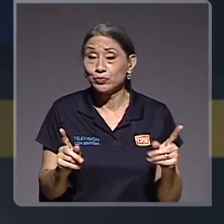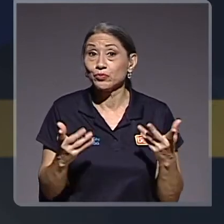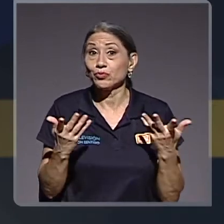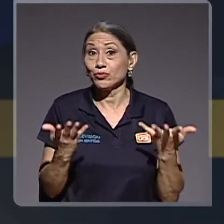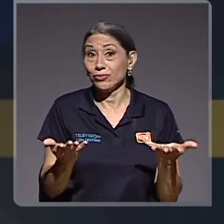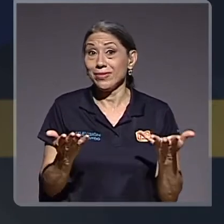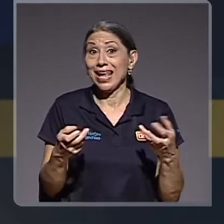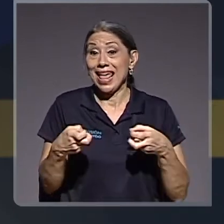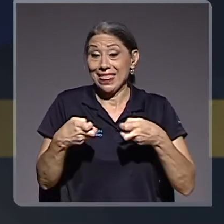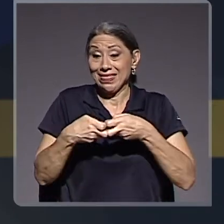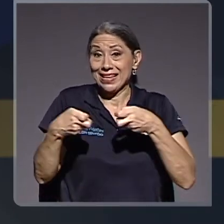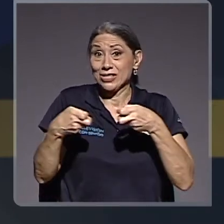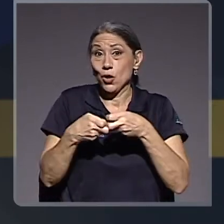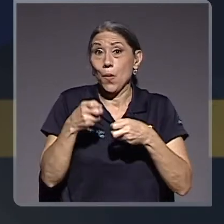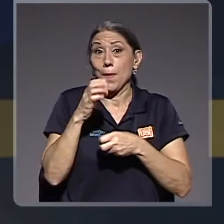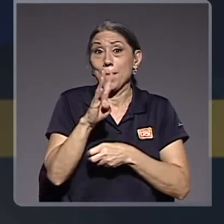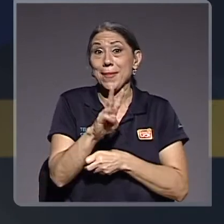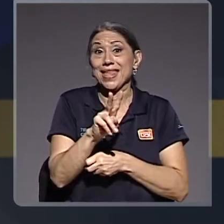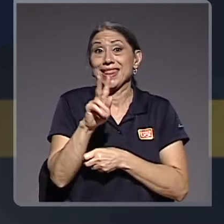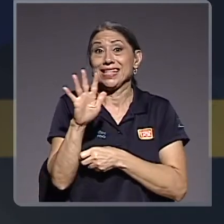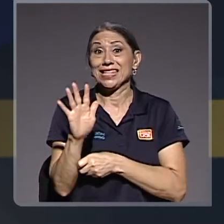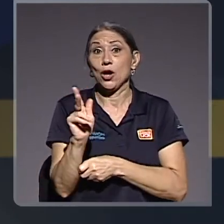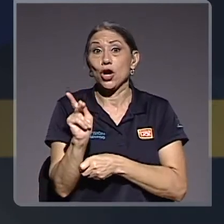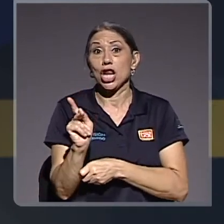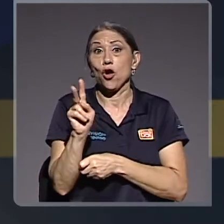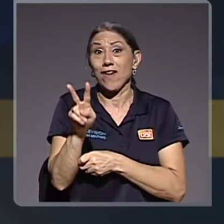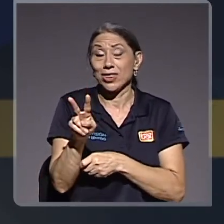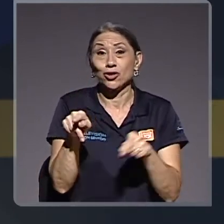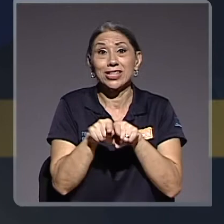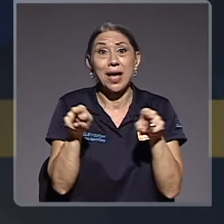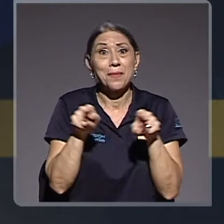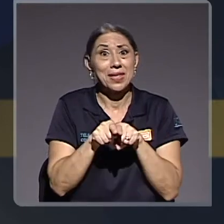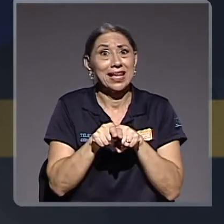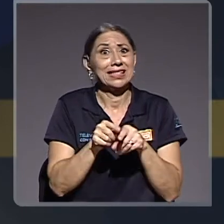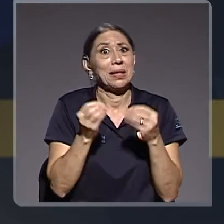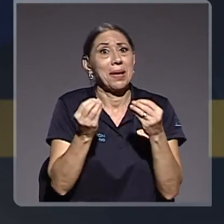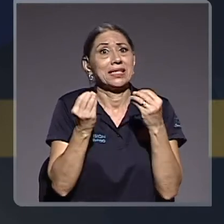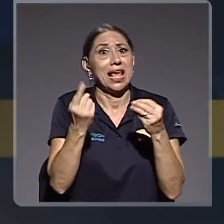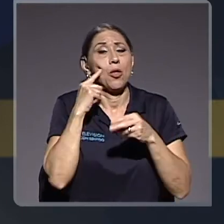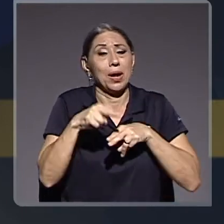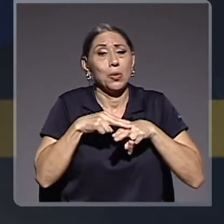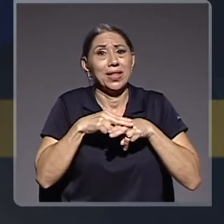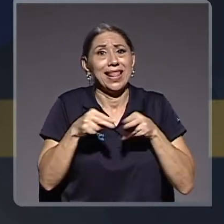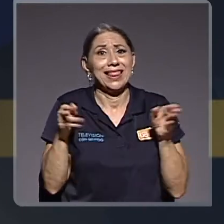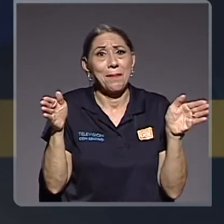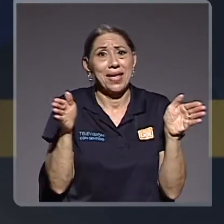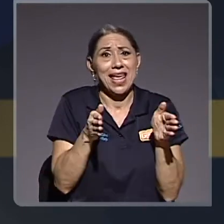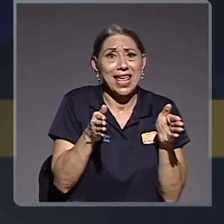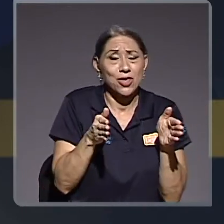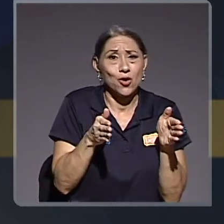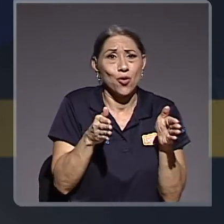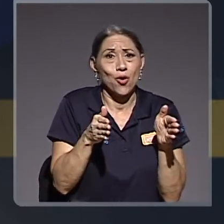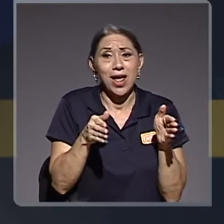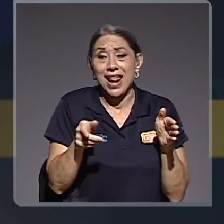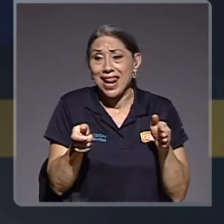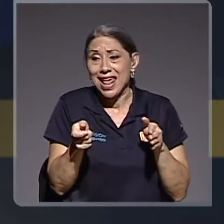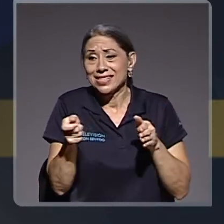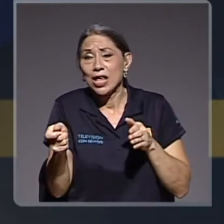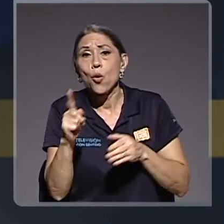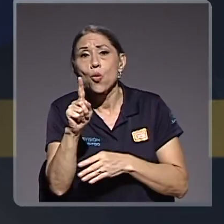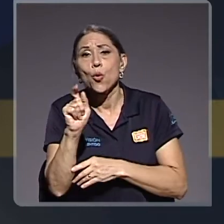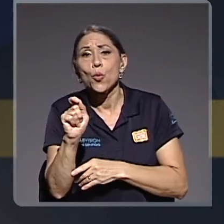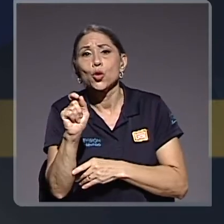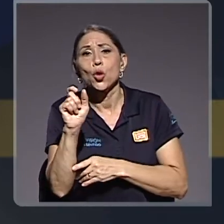kilovoltios también es demasiado para un tren tan pequeño. O sea, las subestaciones son de 1.8 megawatts o